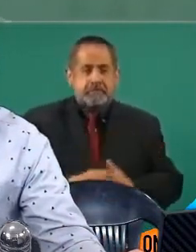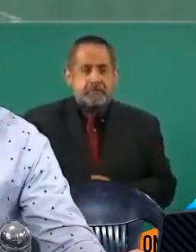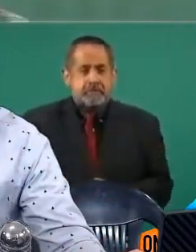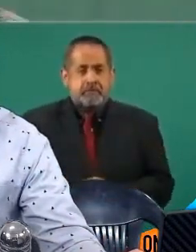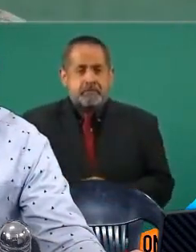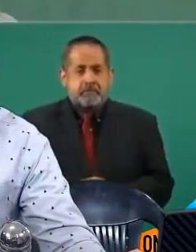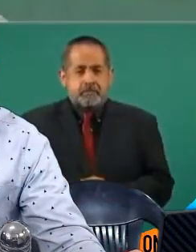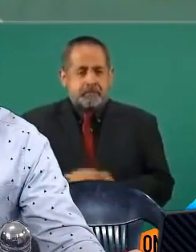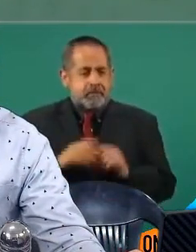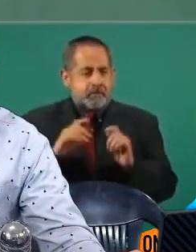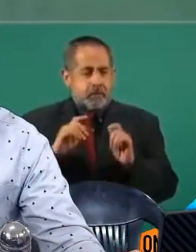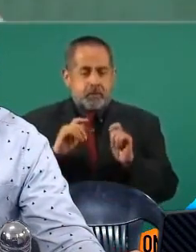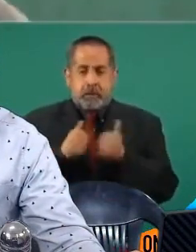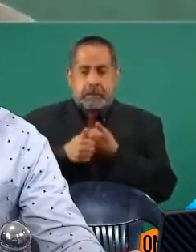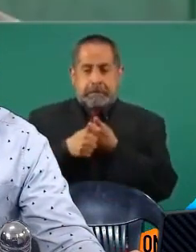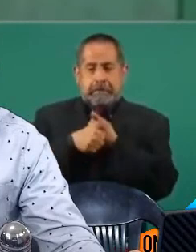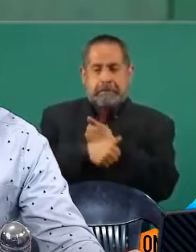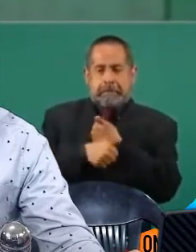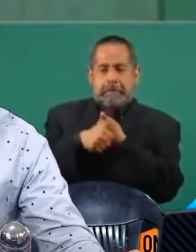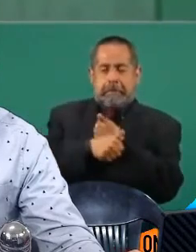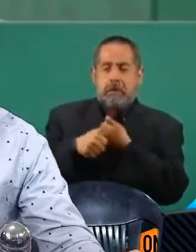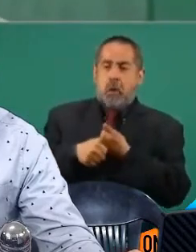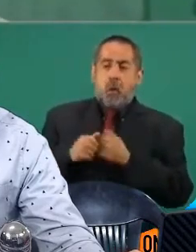se ensarapan.